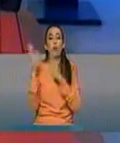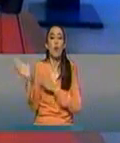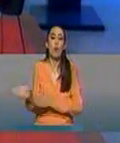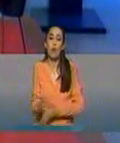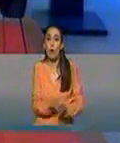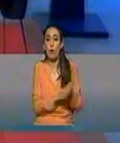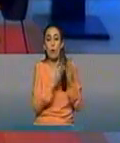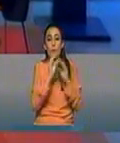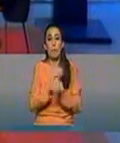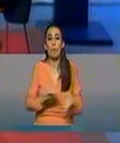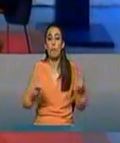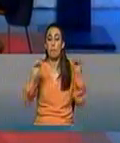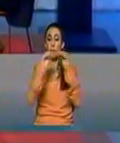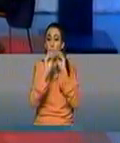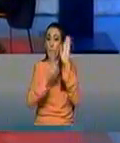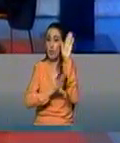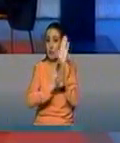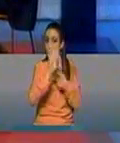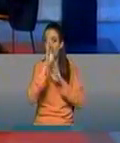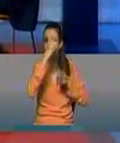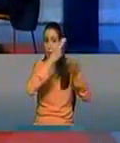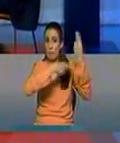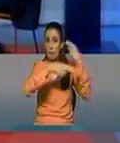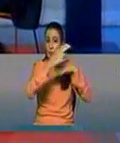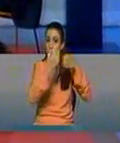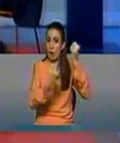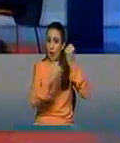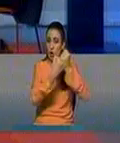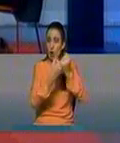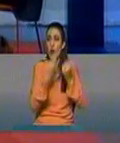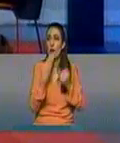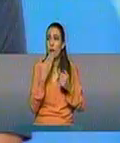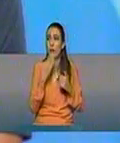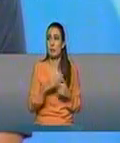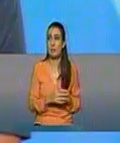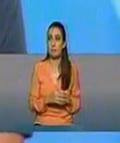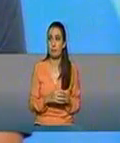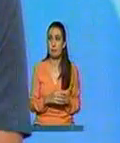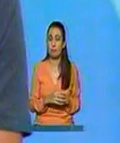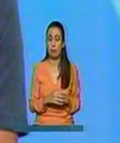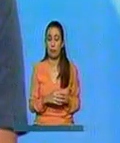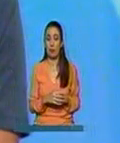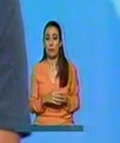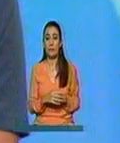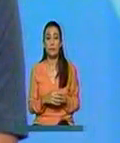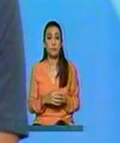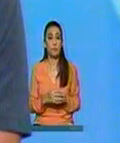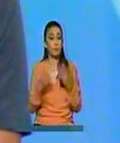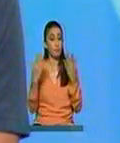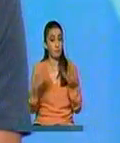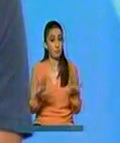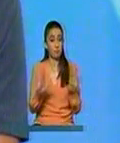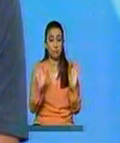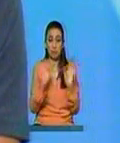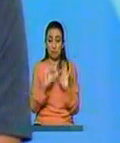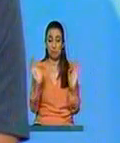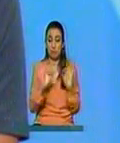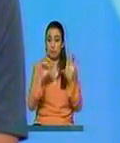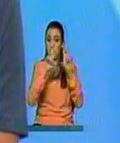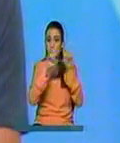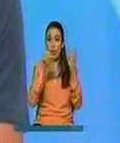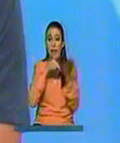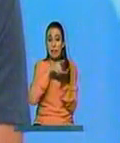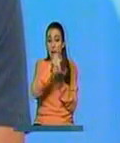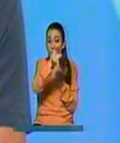puede beneficiar al desarrollo de los emprendimientos? Mira, yo pienso y sé, o sea, en realidad hay de todas las utilidades que se pagan a final de año, en febrero,